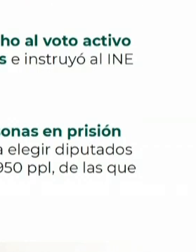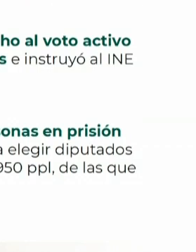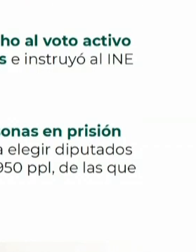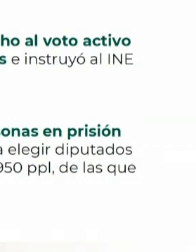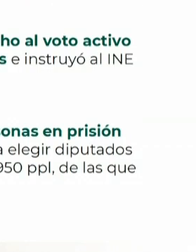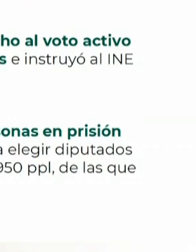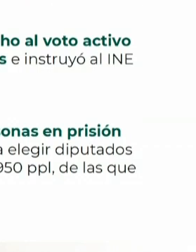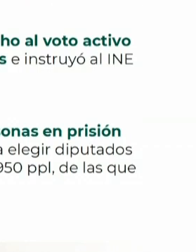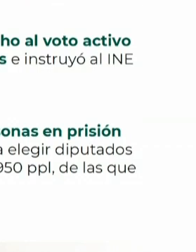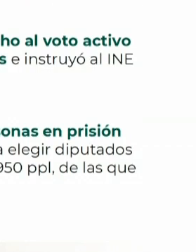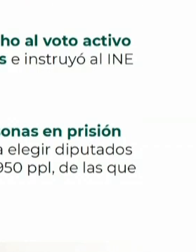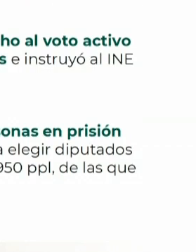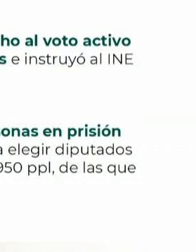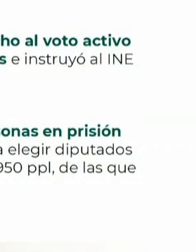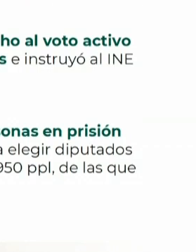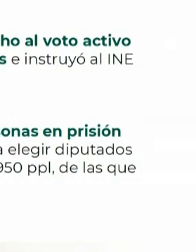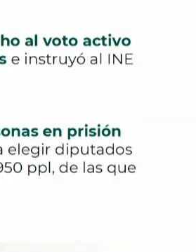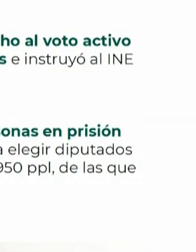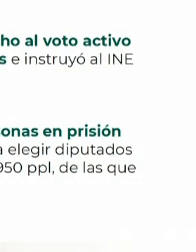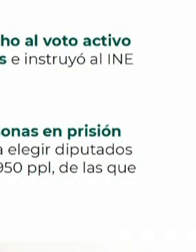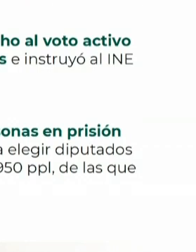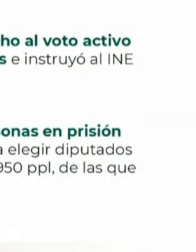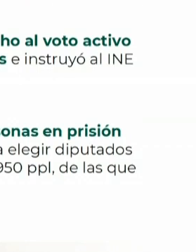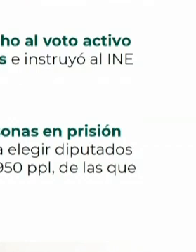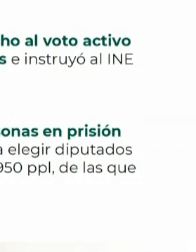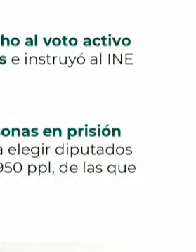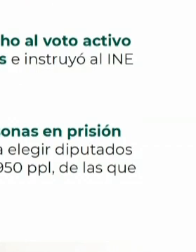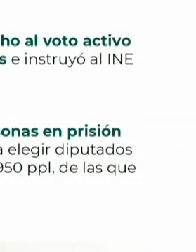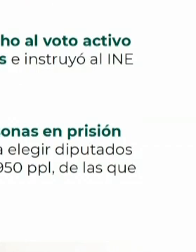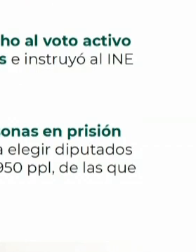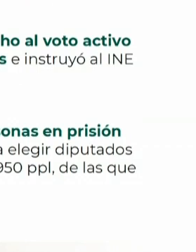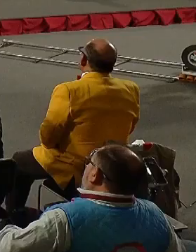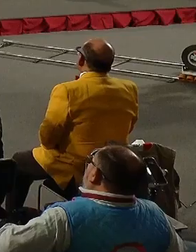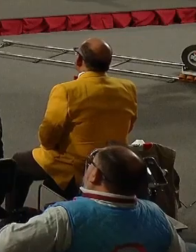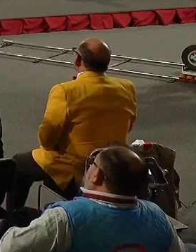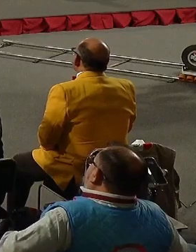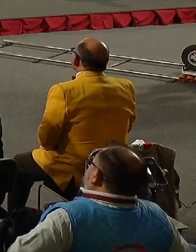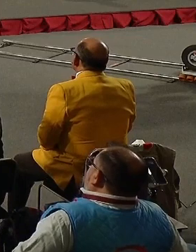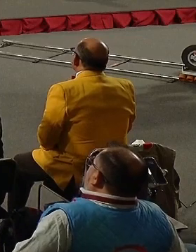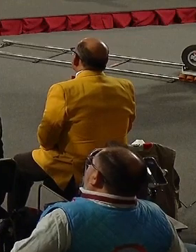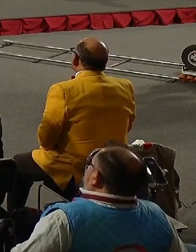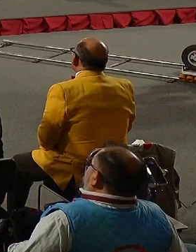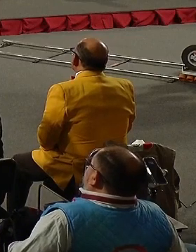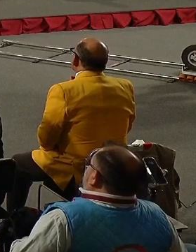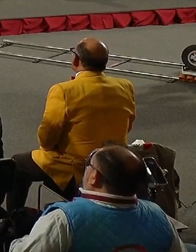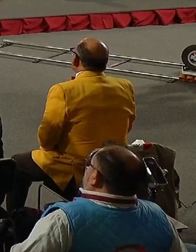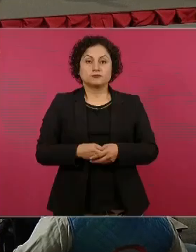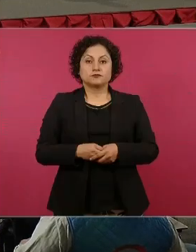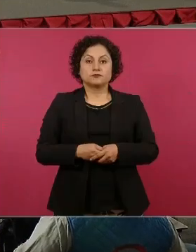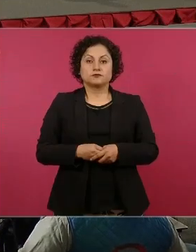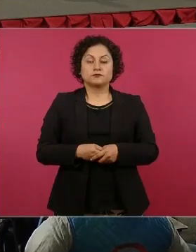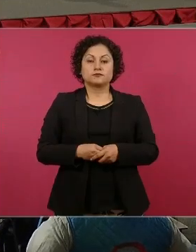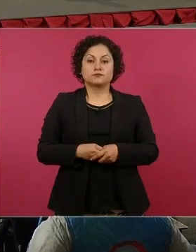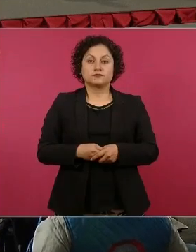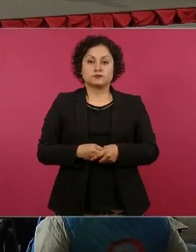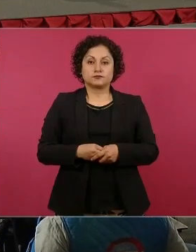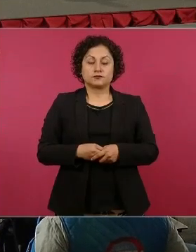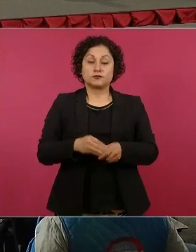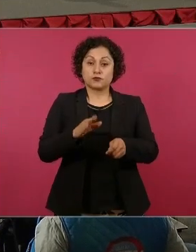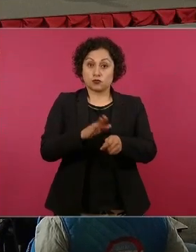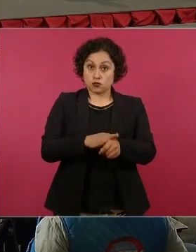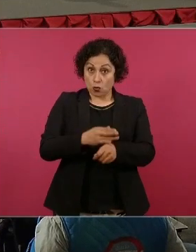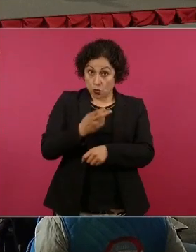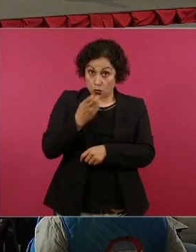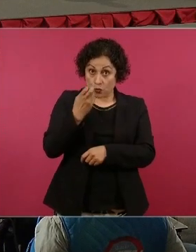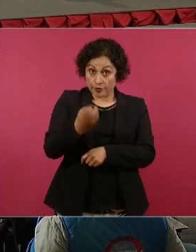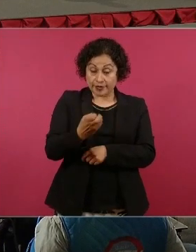la presidencia en todos los reclusorios federales y estatales. Por ello, el personal del